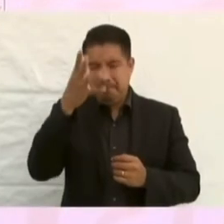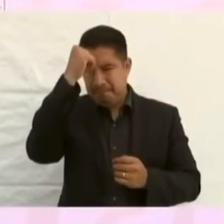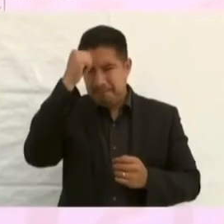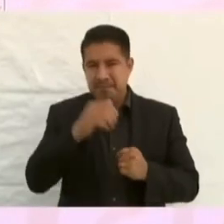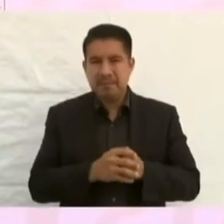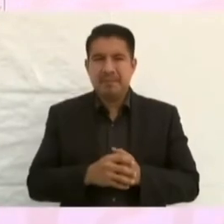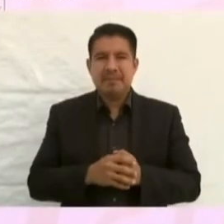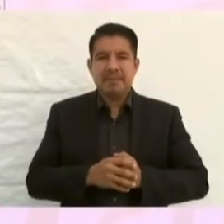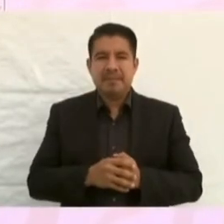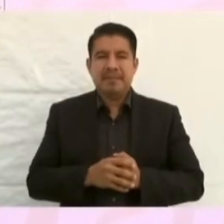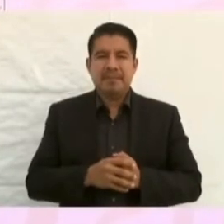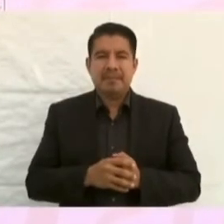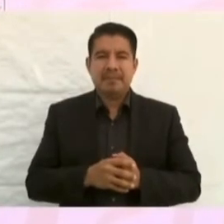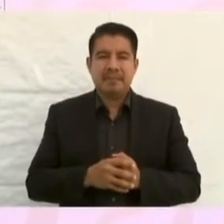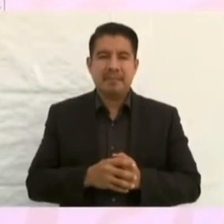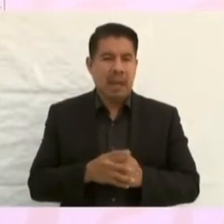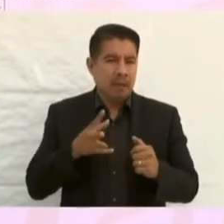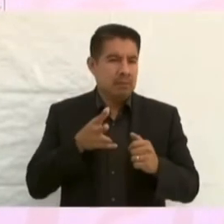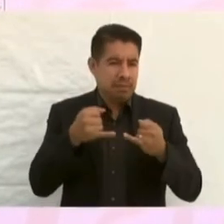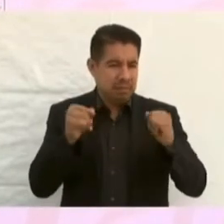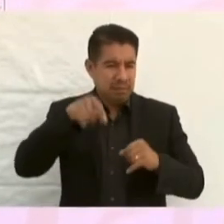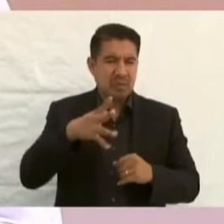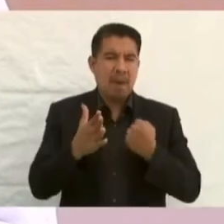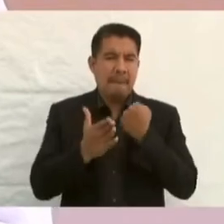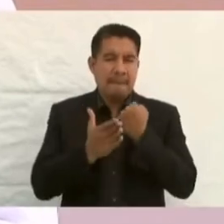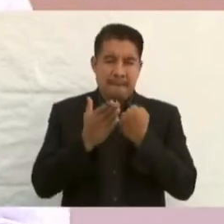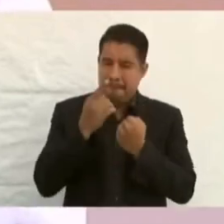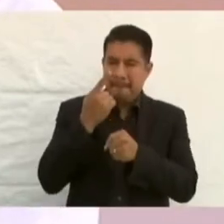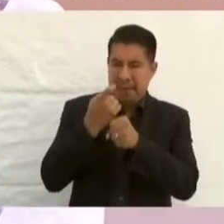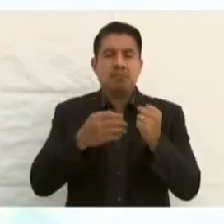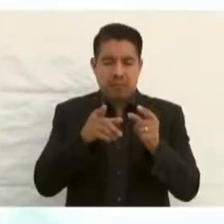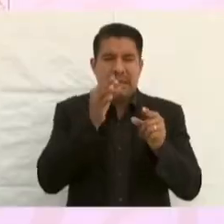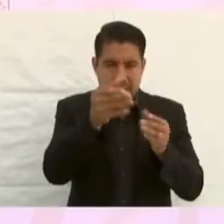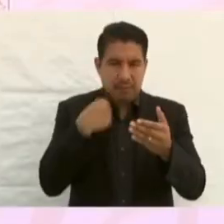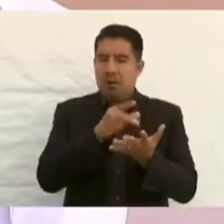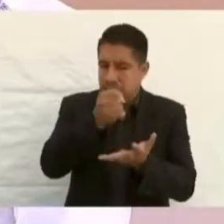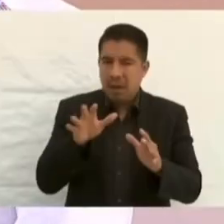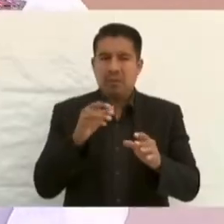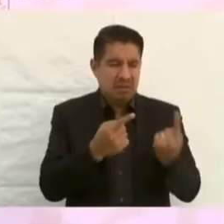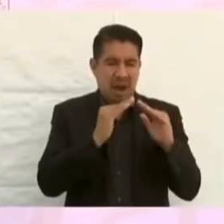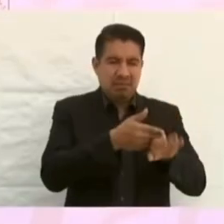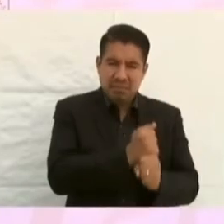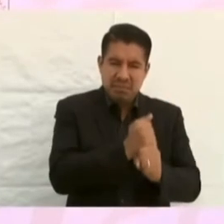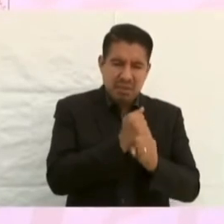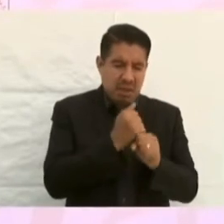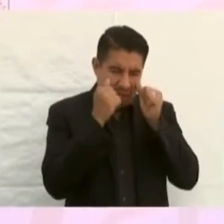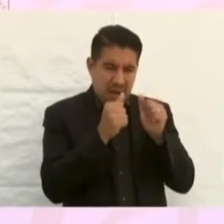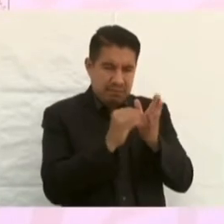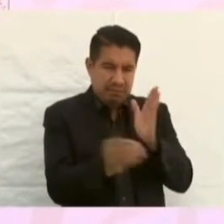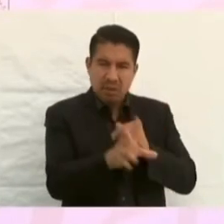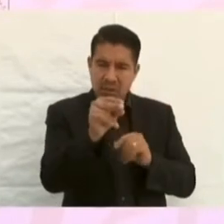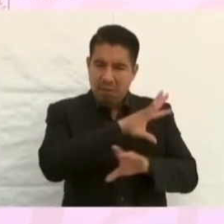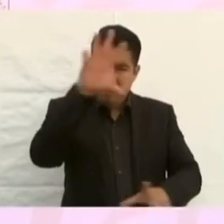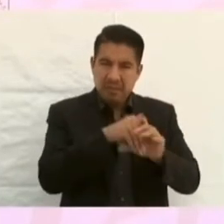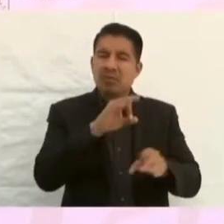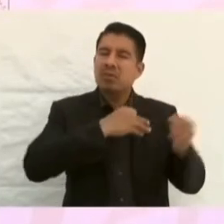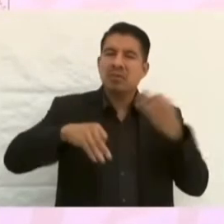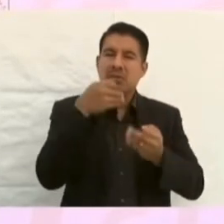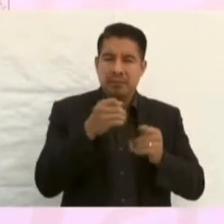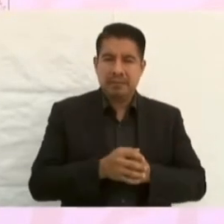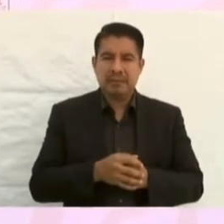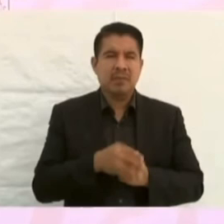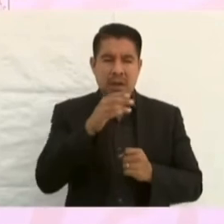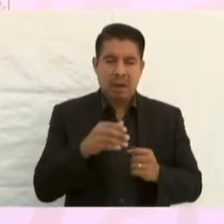Quedamos que se va a inaugurar el primero de julio. Varias bromas malas después. No hace falta que cierren